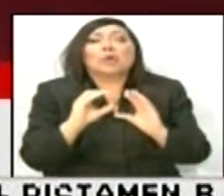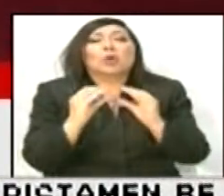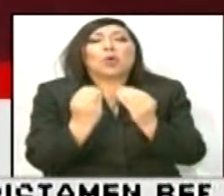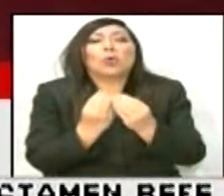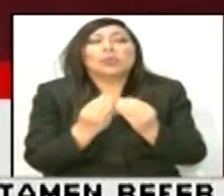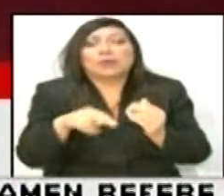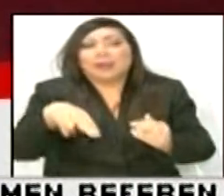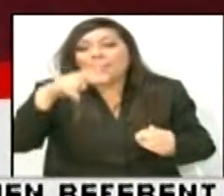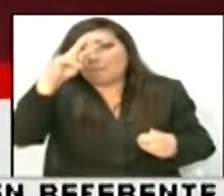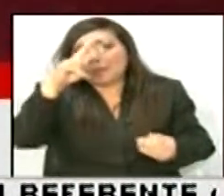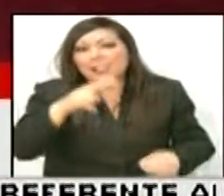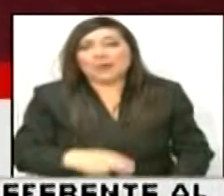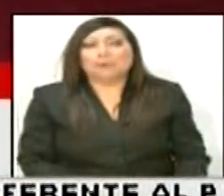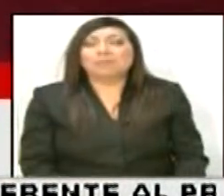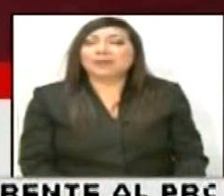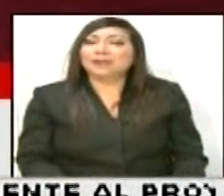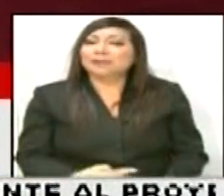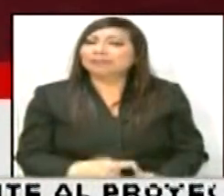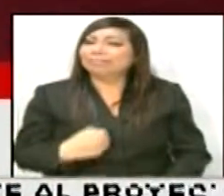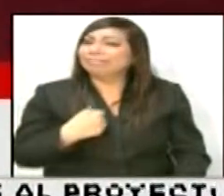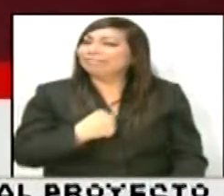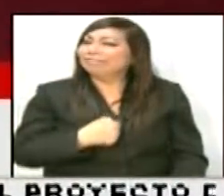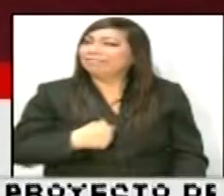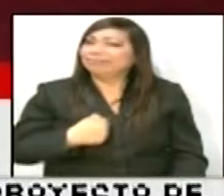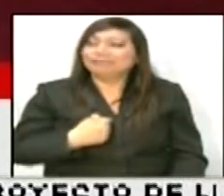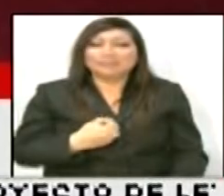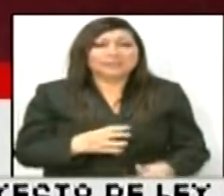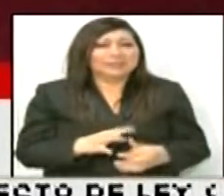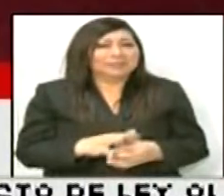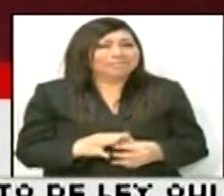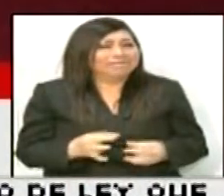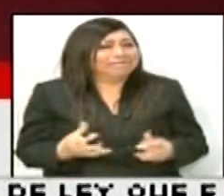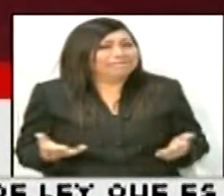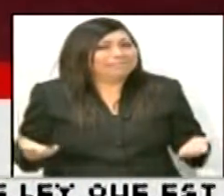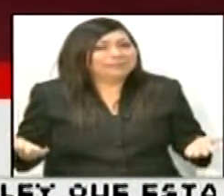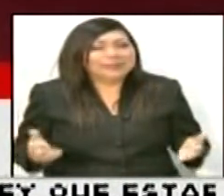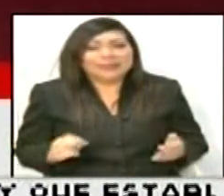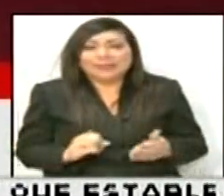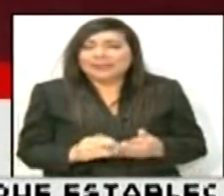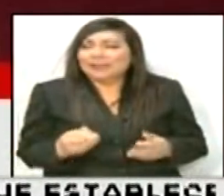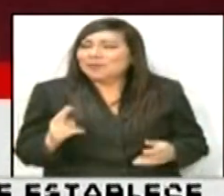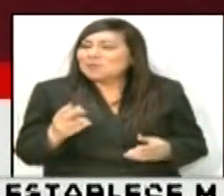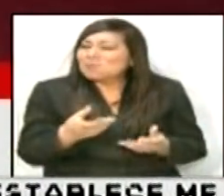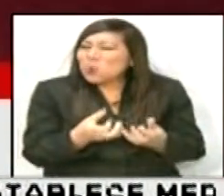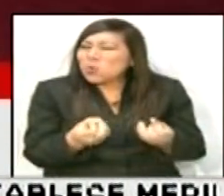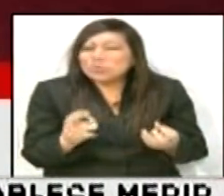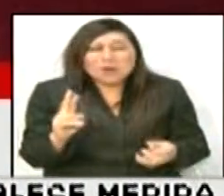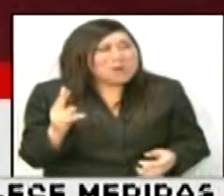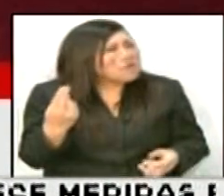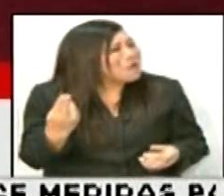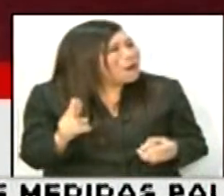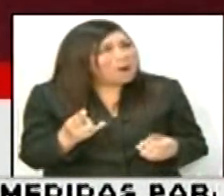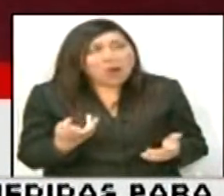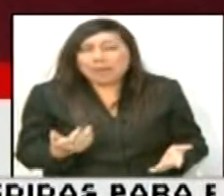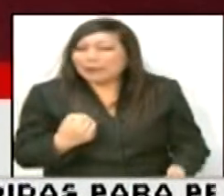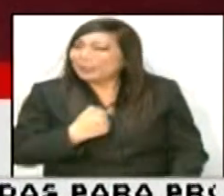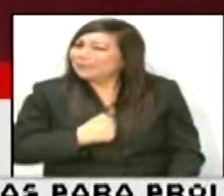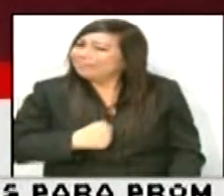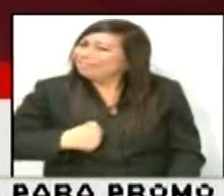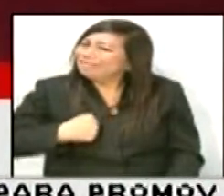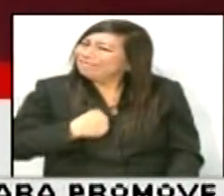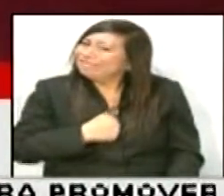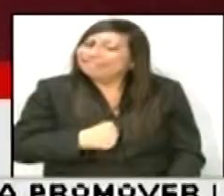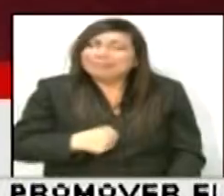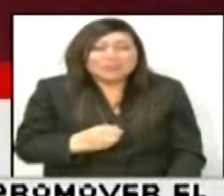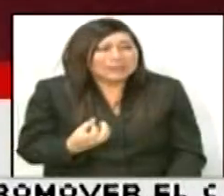de la nación. Lamentablemente, un estigma en la historia del Perú ha sido la corrupción. Un estigma en